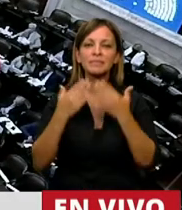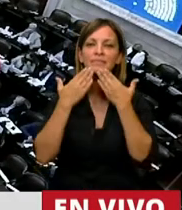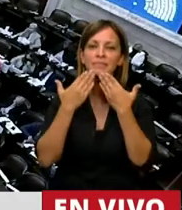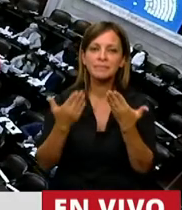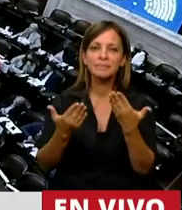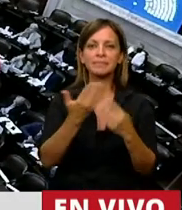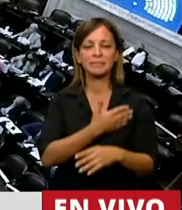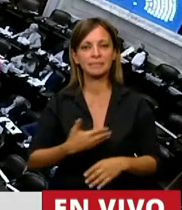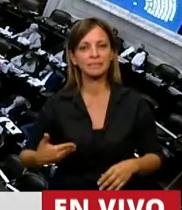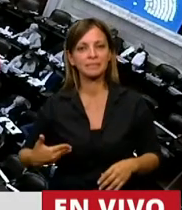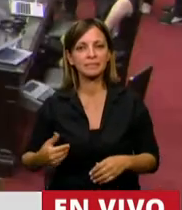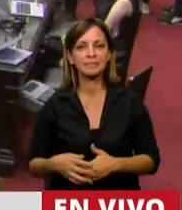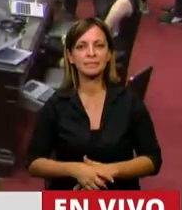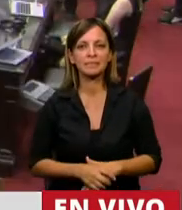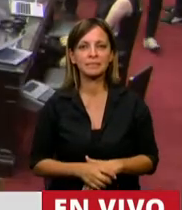Gracias, presidente.